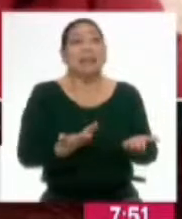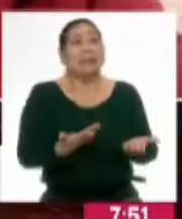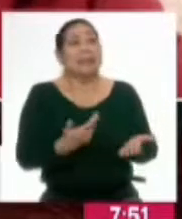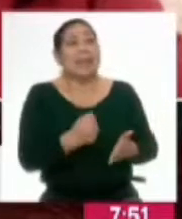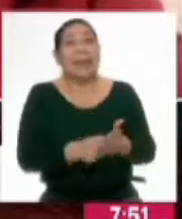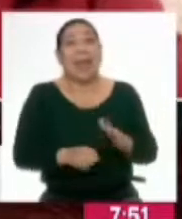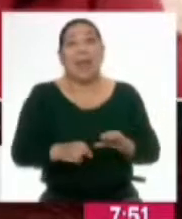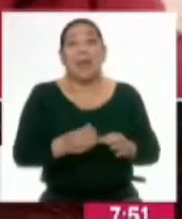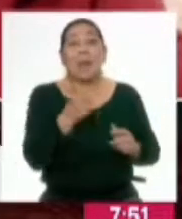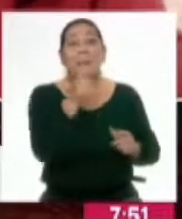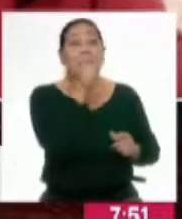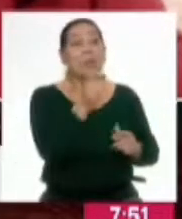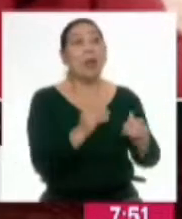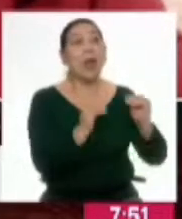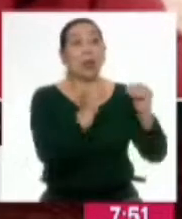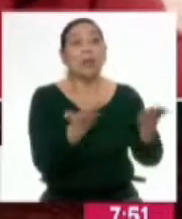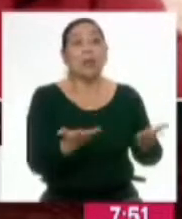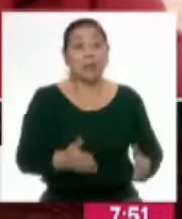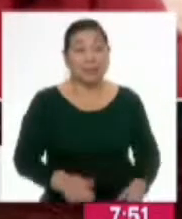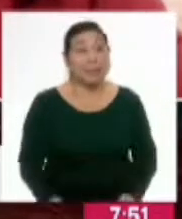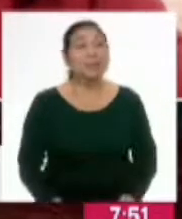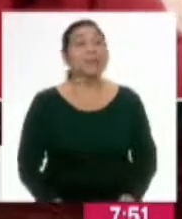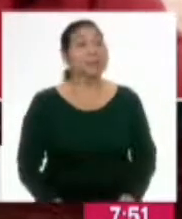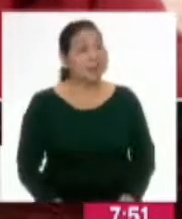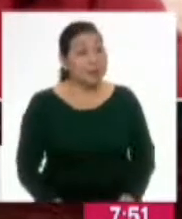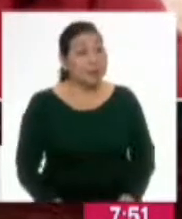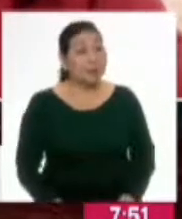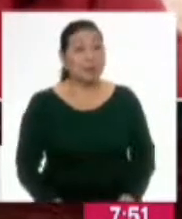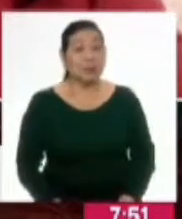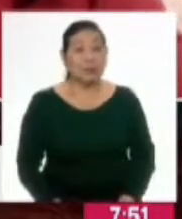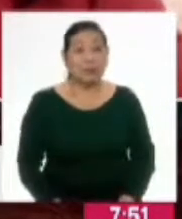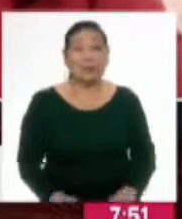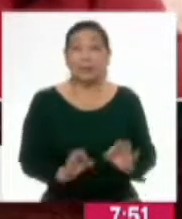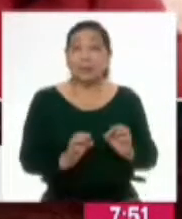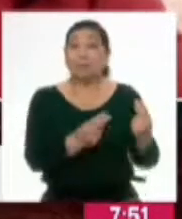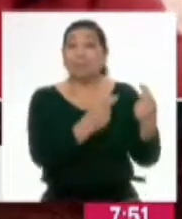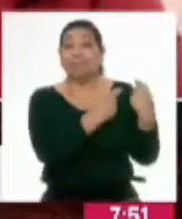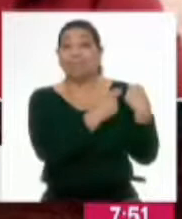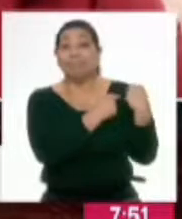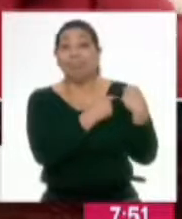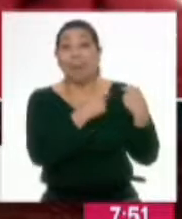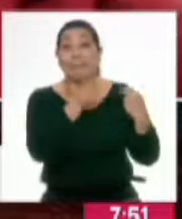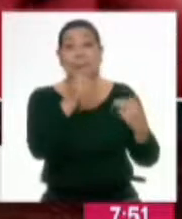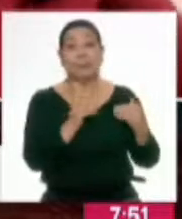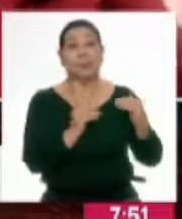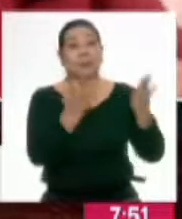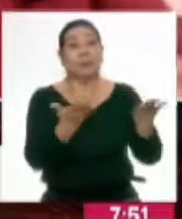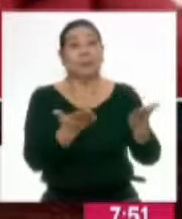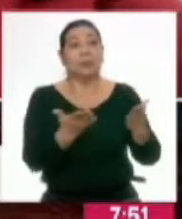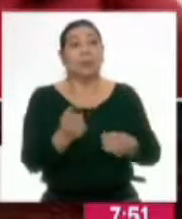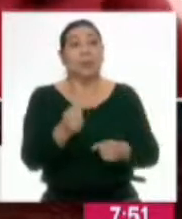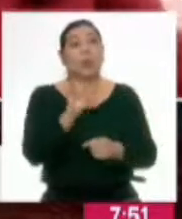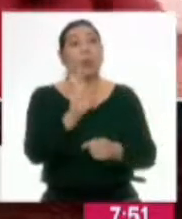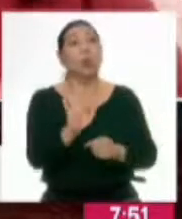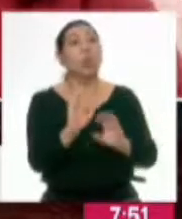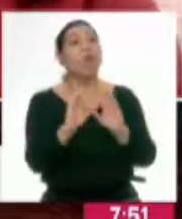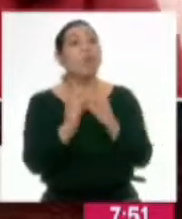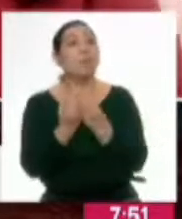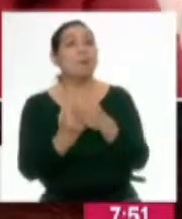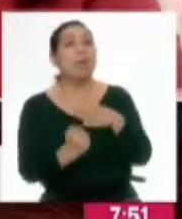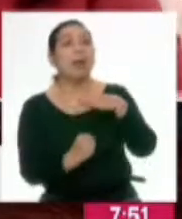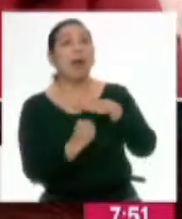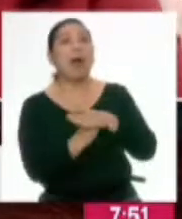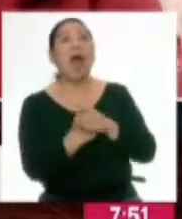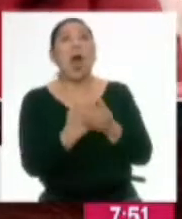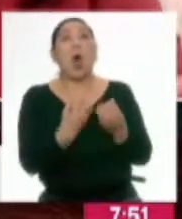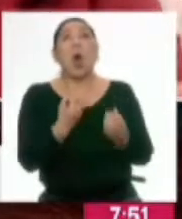más? Sí, es una realidad, porque el adulto siente la responsabilidad de tener que dar soporte a todos los que tiene a su